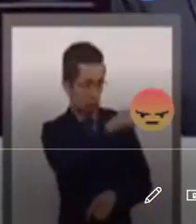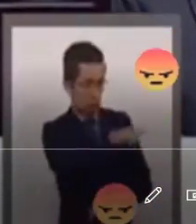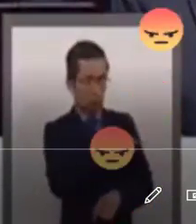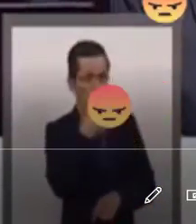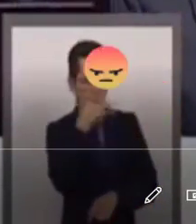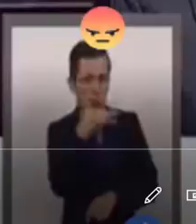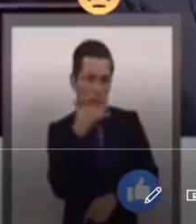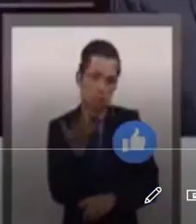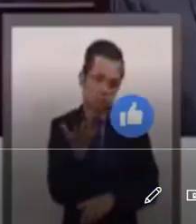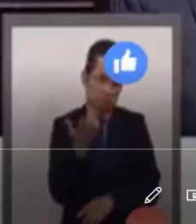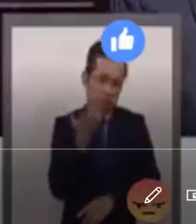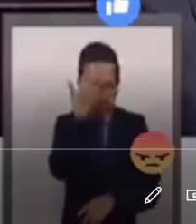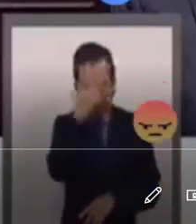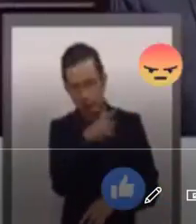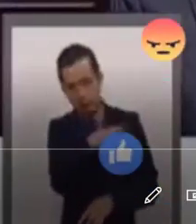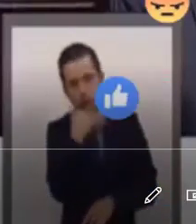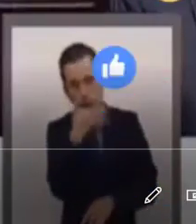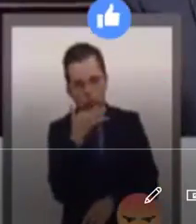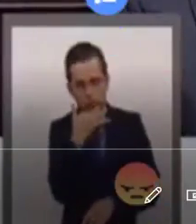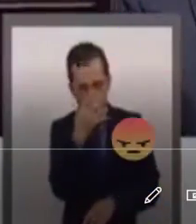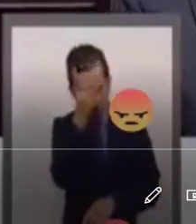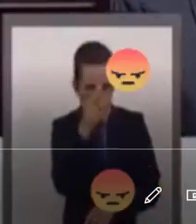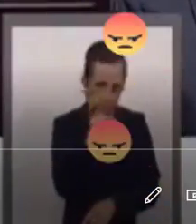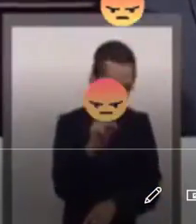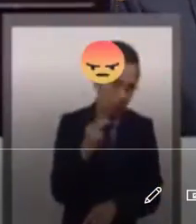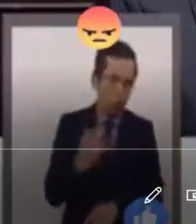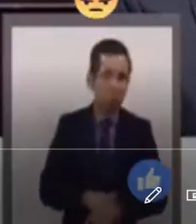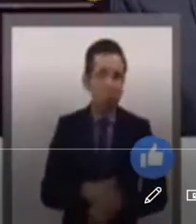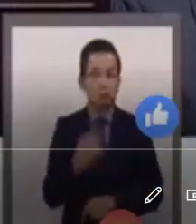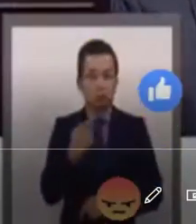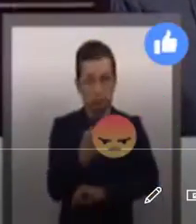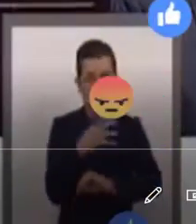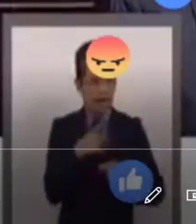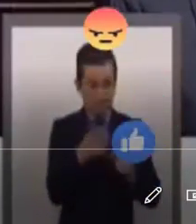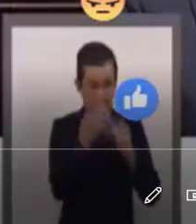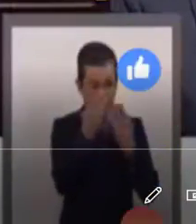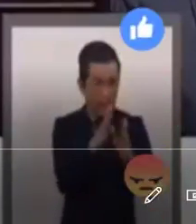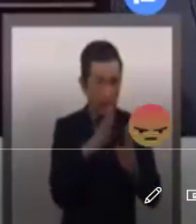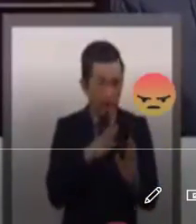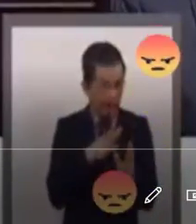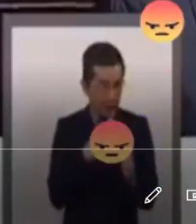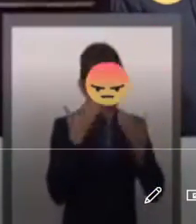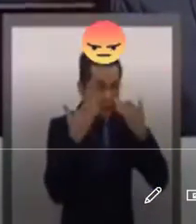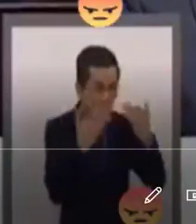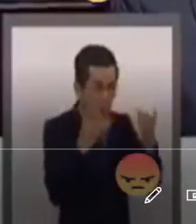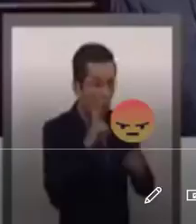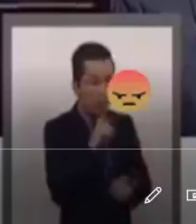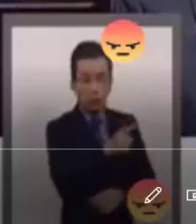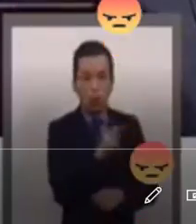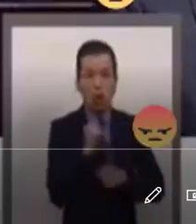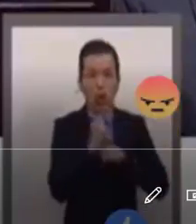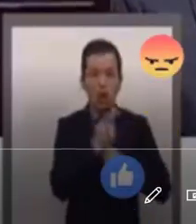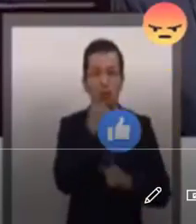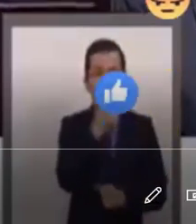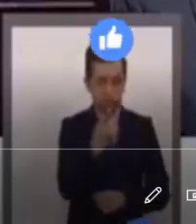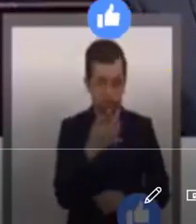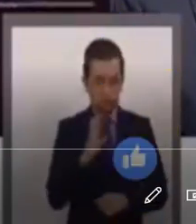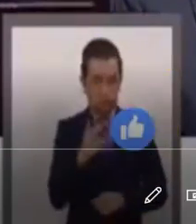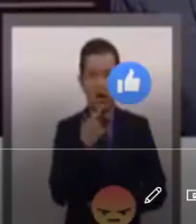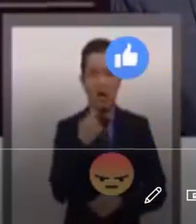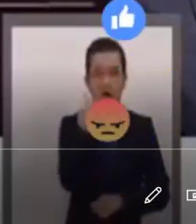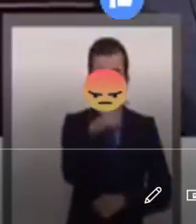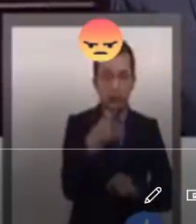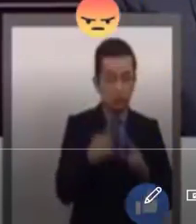no de tontos, y aquí, con tema documentado bancario, usted no ha dicho un solo caso de